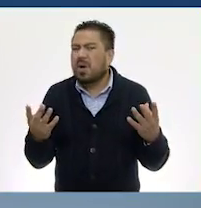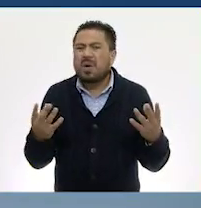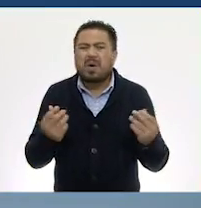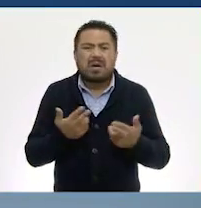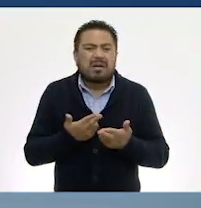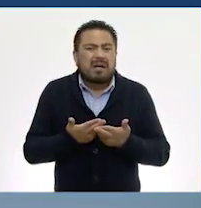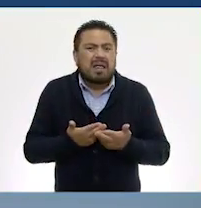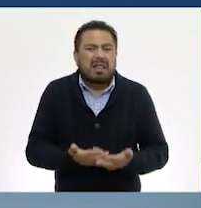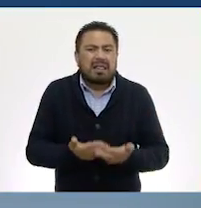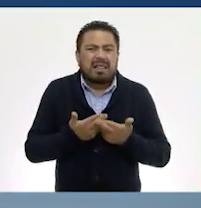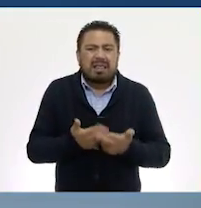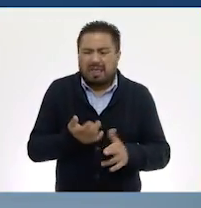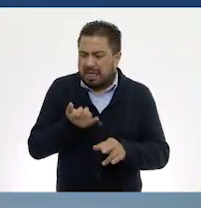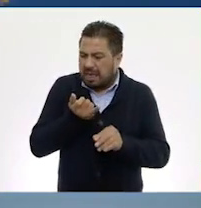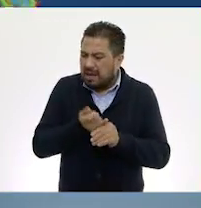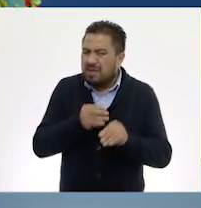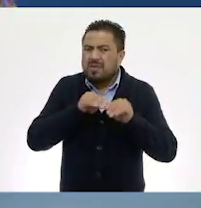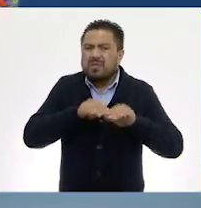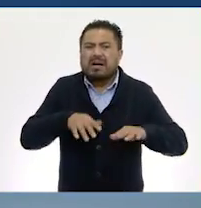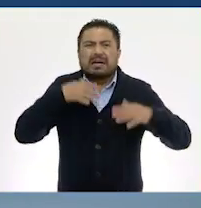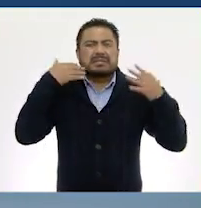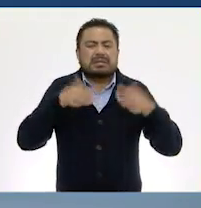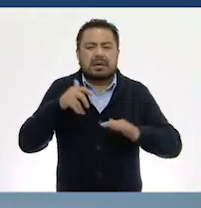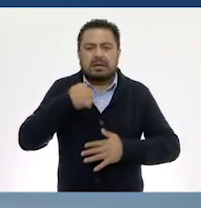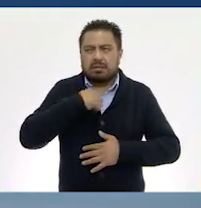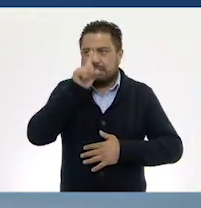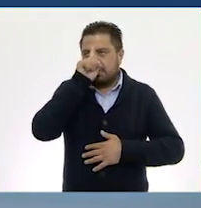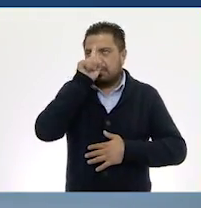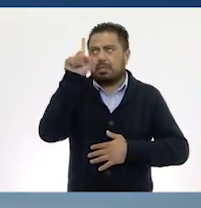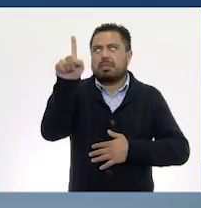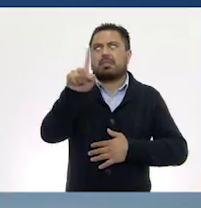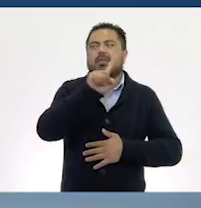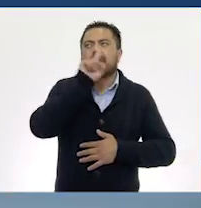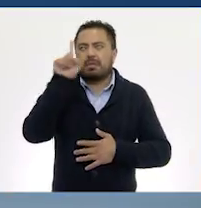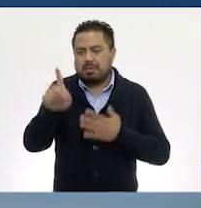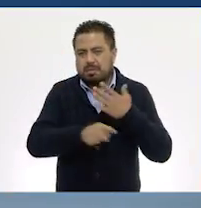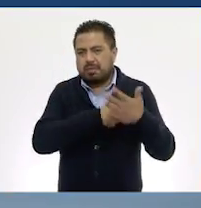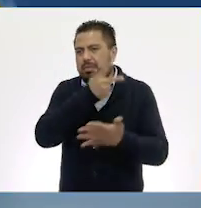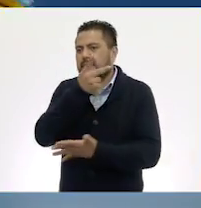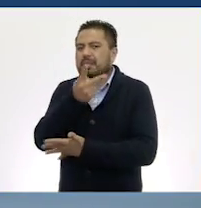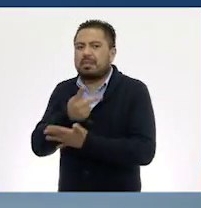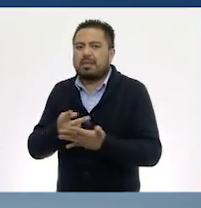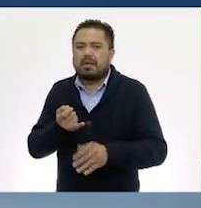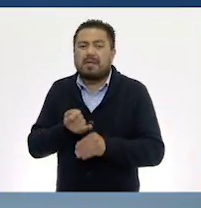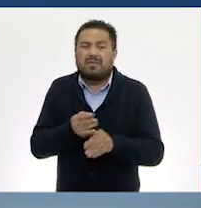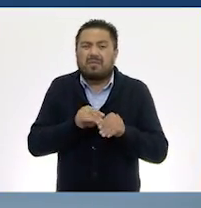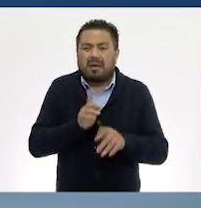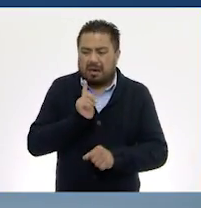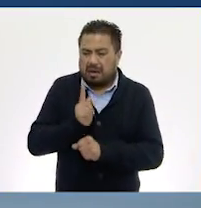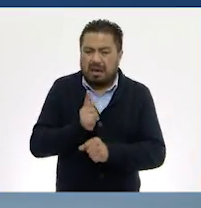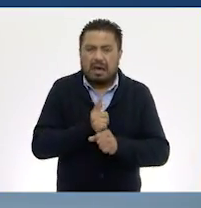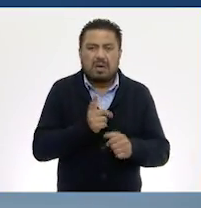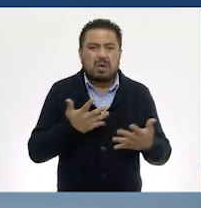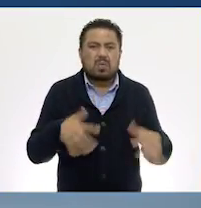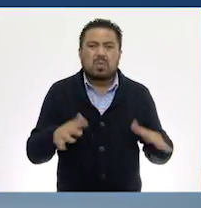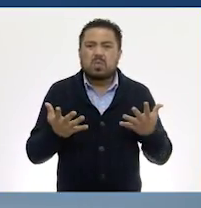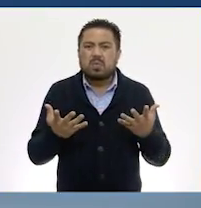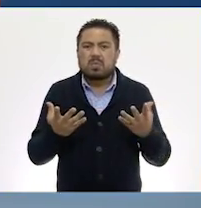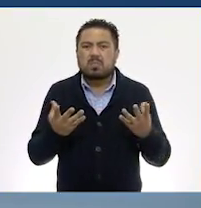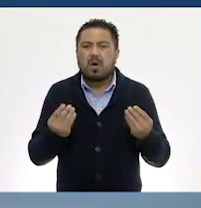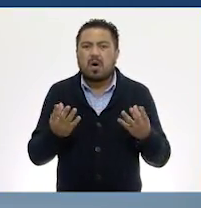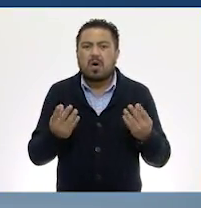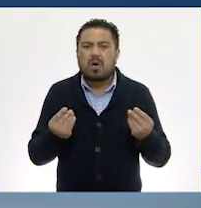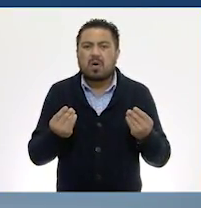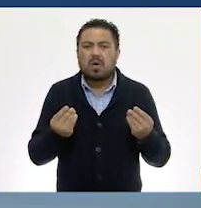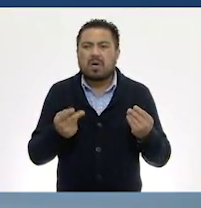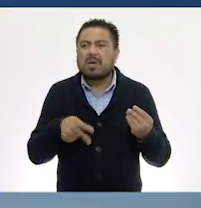muchísima información. Casi me desmayo de tanta información que encontré.